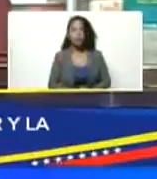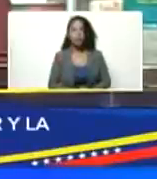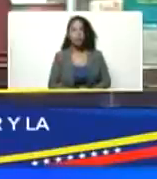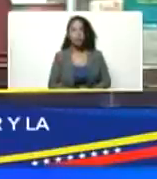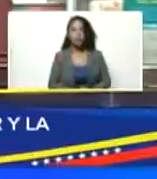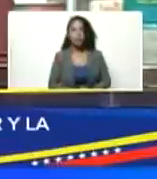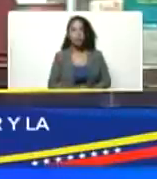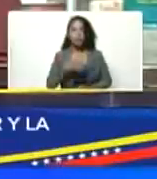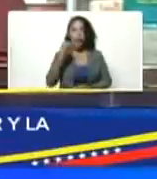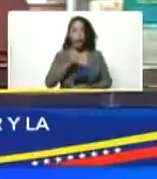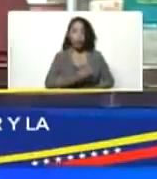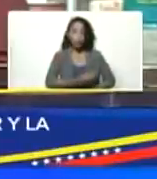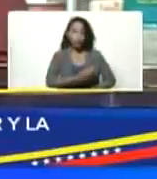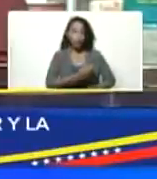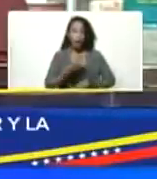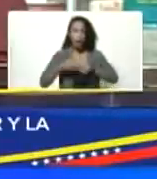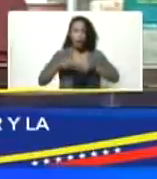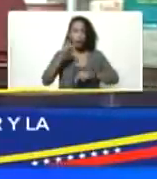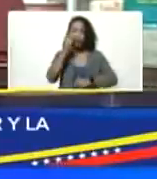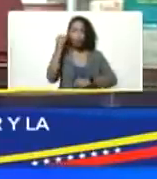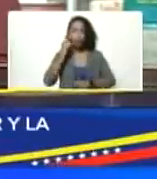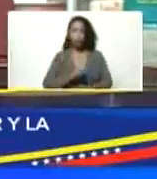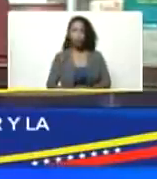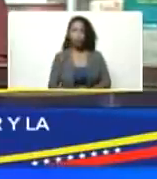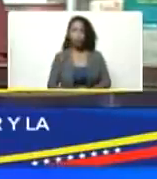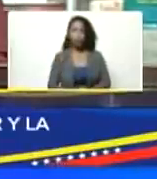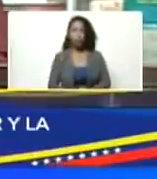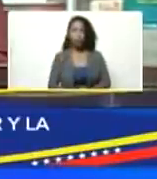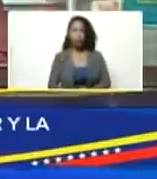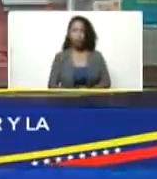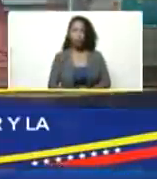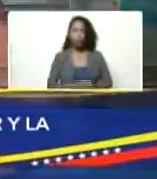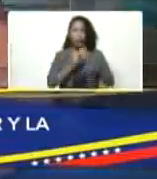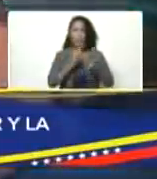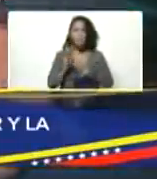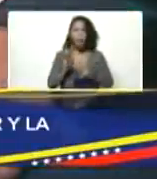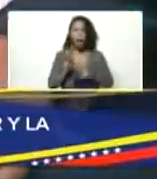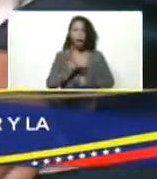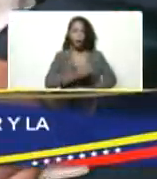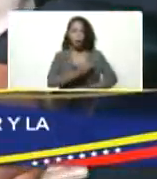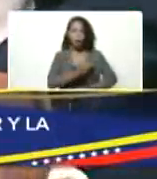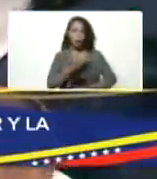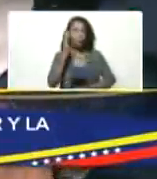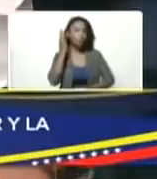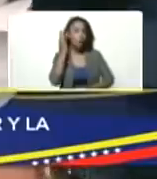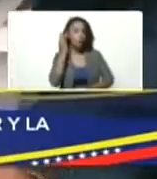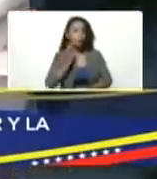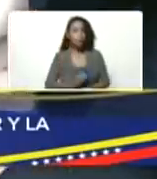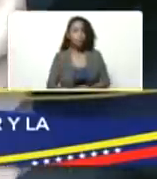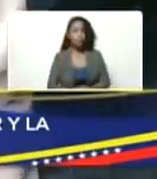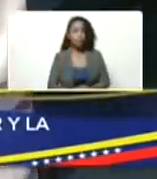que están amamantando a sus niños, el plan de lactancia materna,